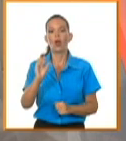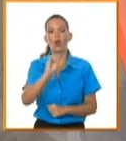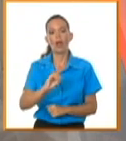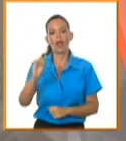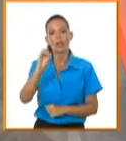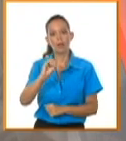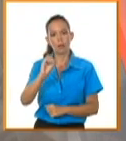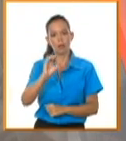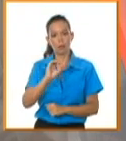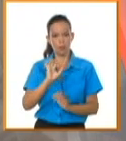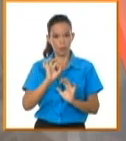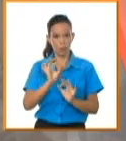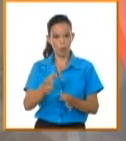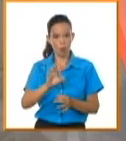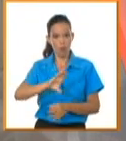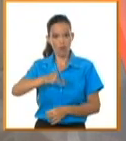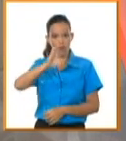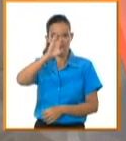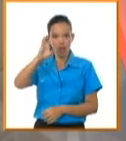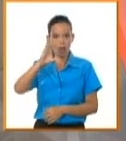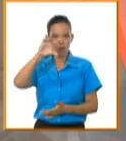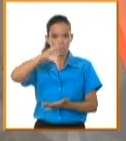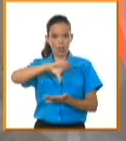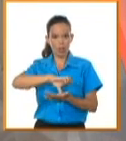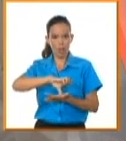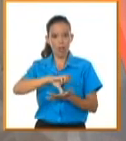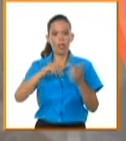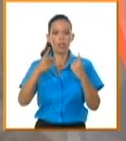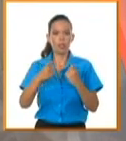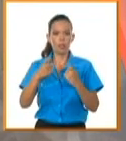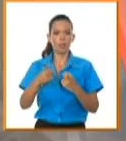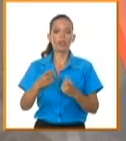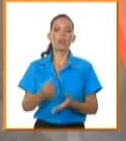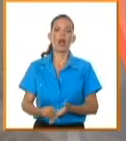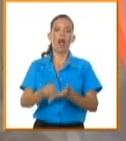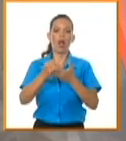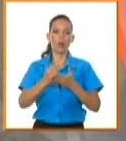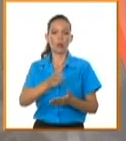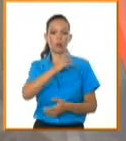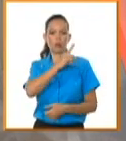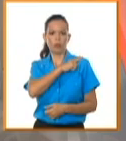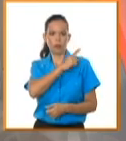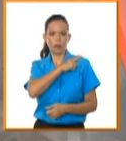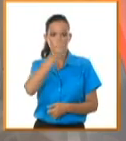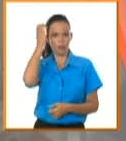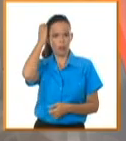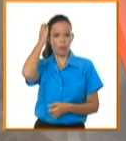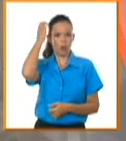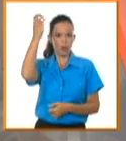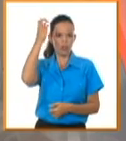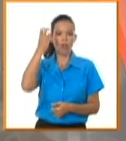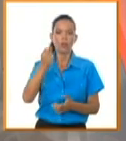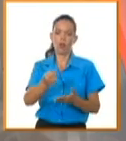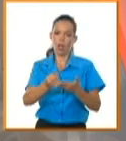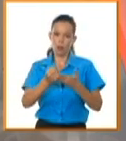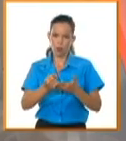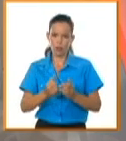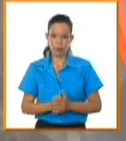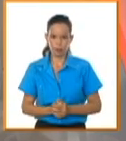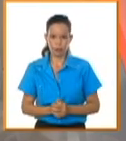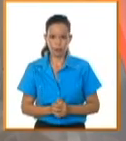del estado en Banco Central si no están las autoridades acompañando y en esto ha existido de verdad algo muy